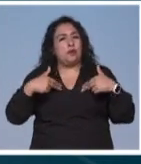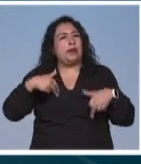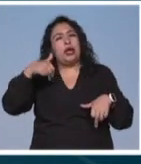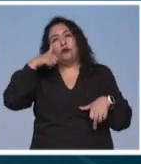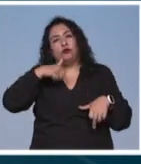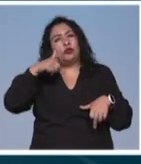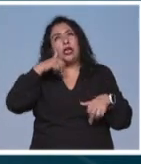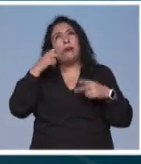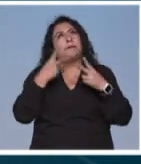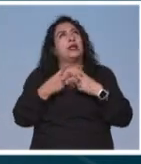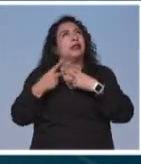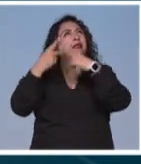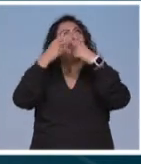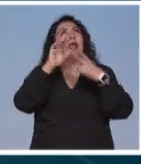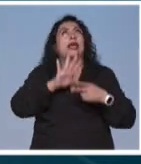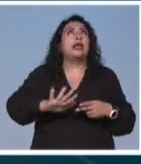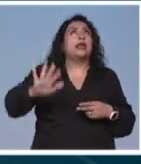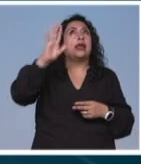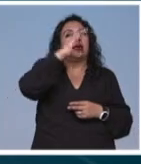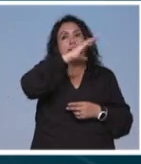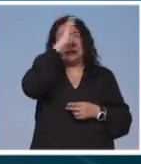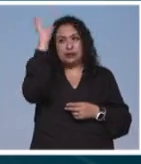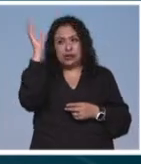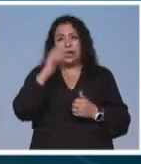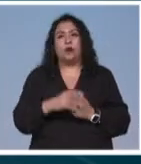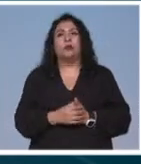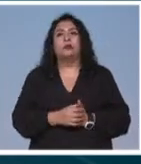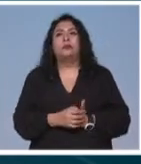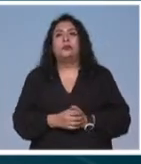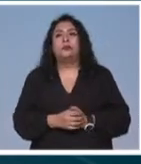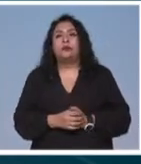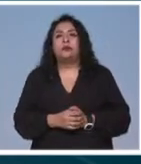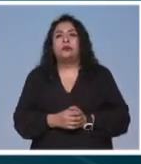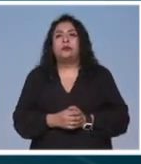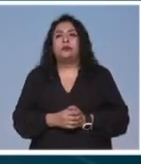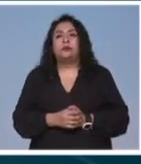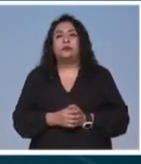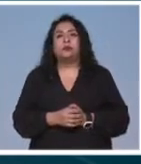tenido con las estrellas, con el cosmos. Los jaguares devoraron a la humanidad.